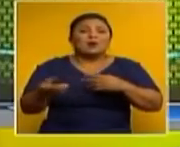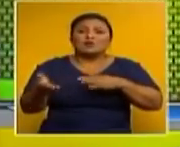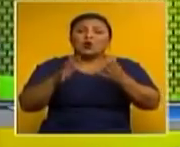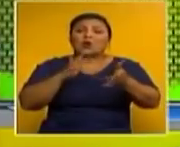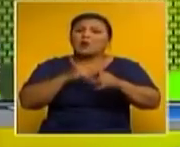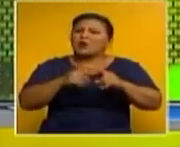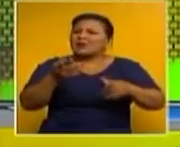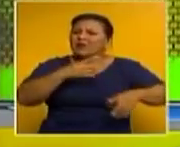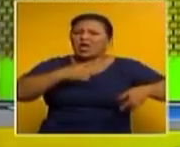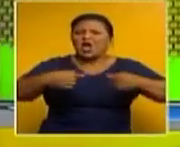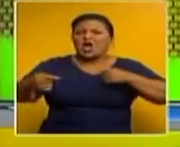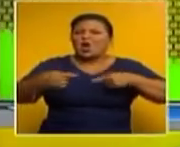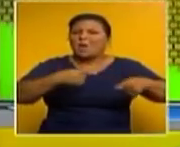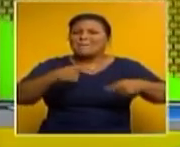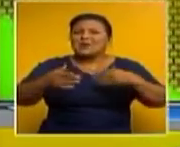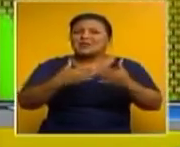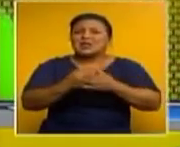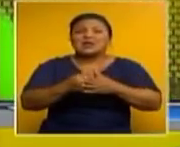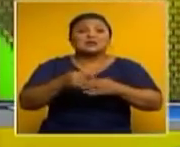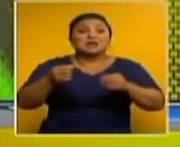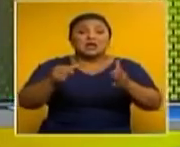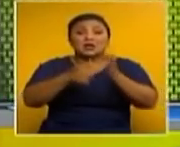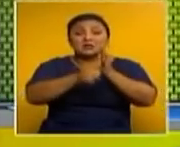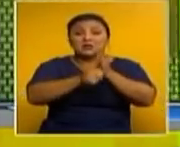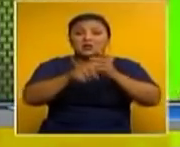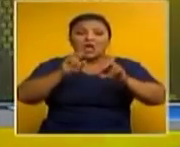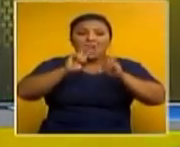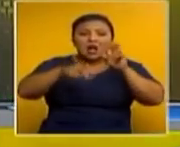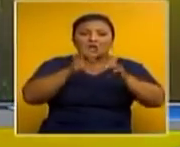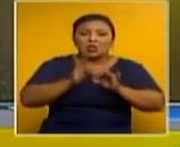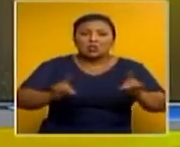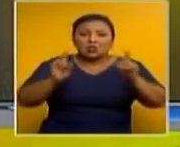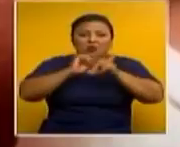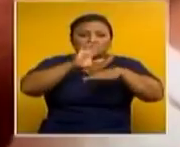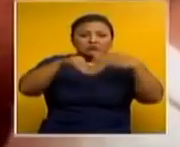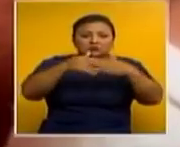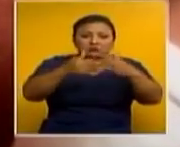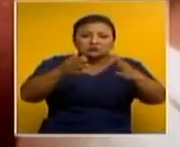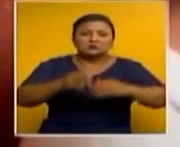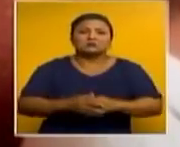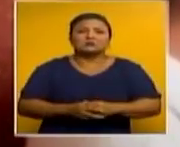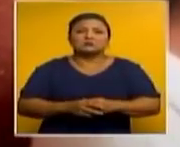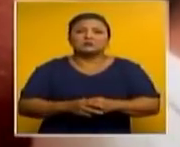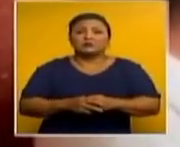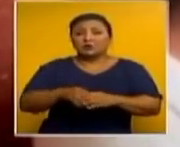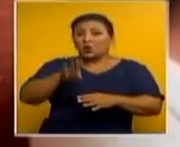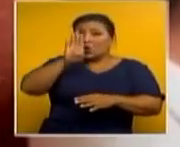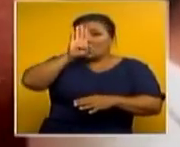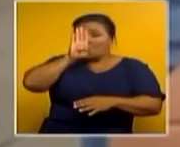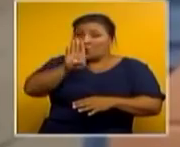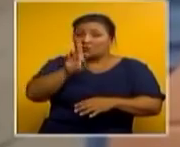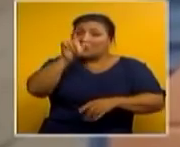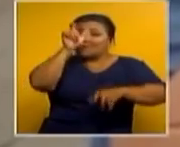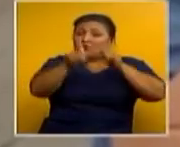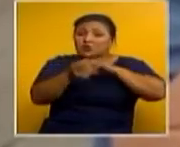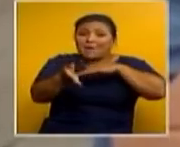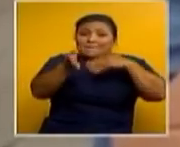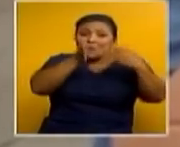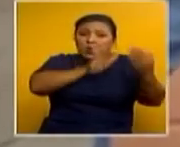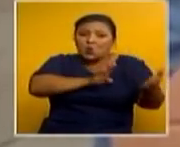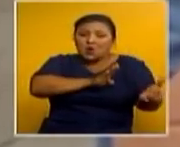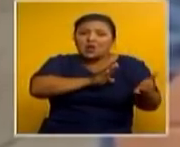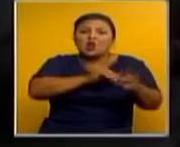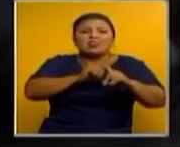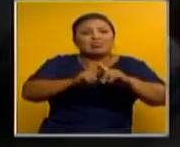competencia del Registro Civil actualizar todos los datos. Cuatro personas que han perdido la vida de